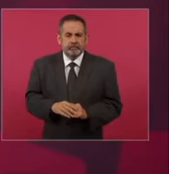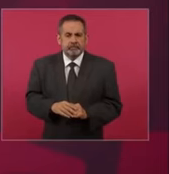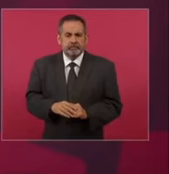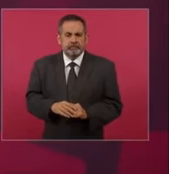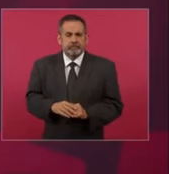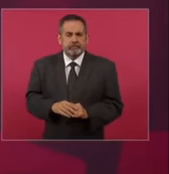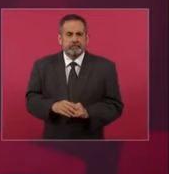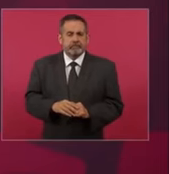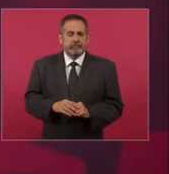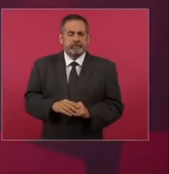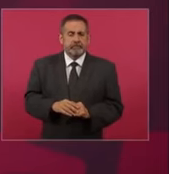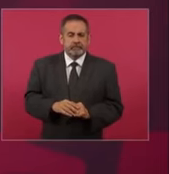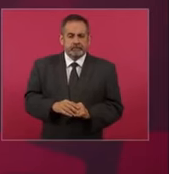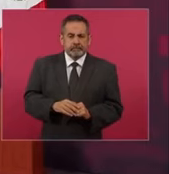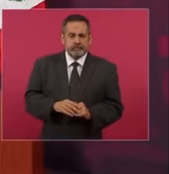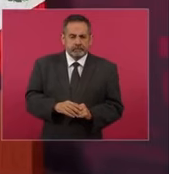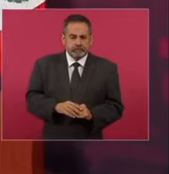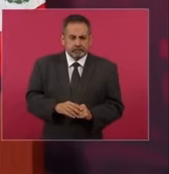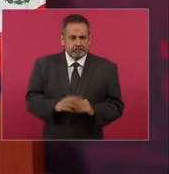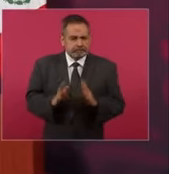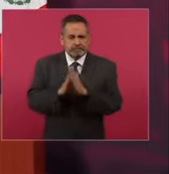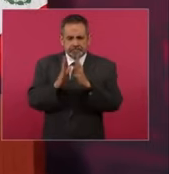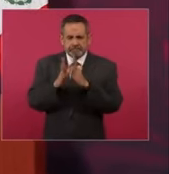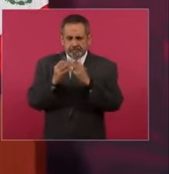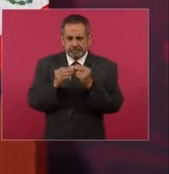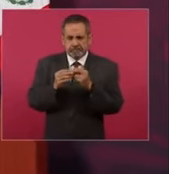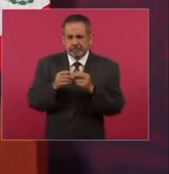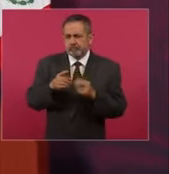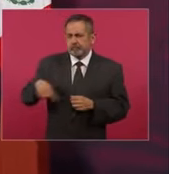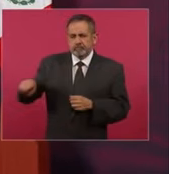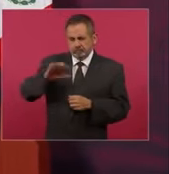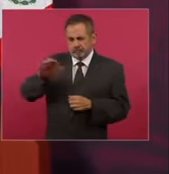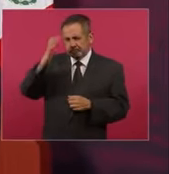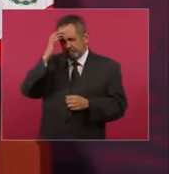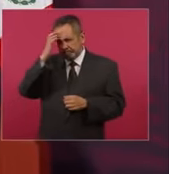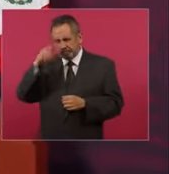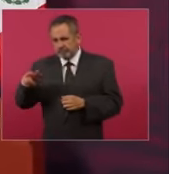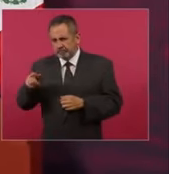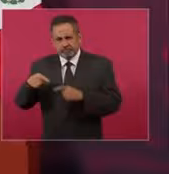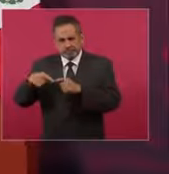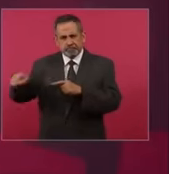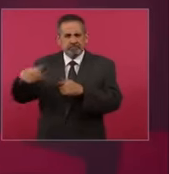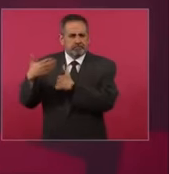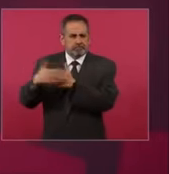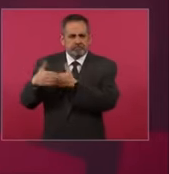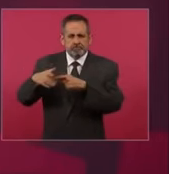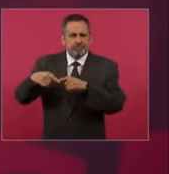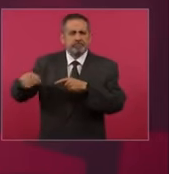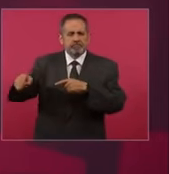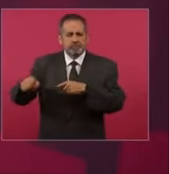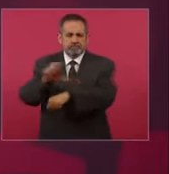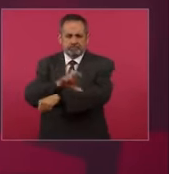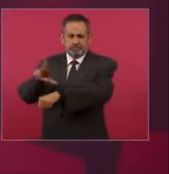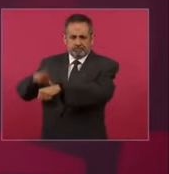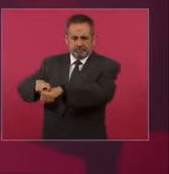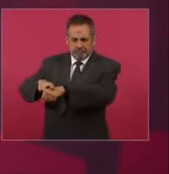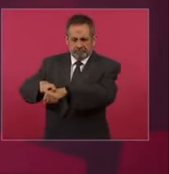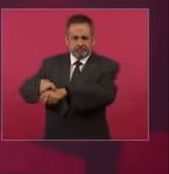participar, ya los que conocemos, que van a participar para ser los